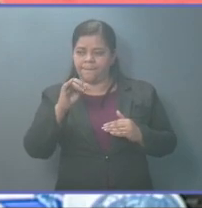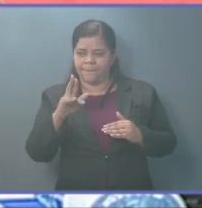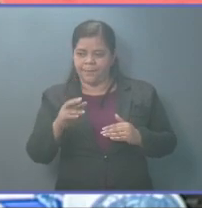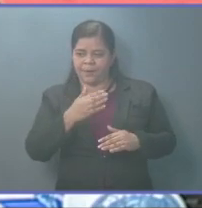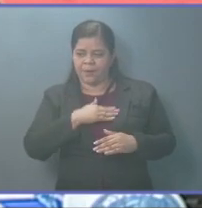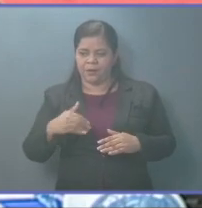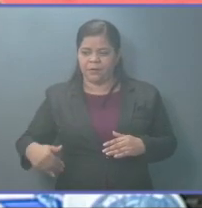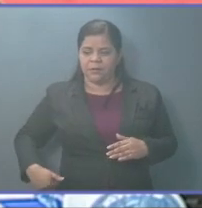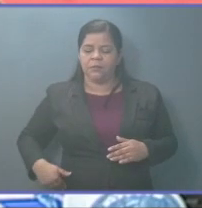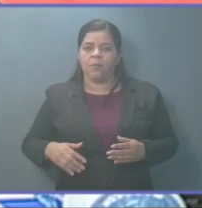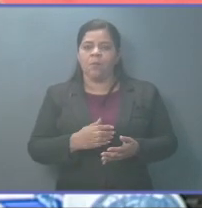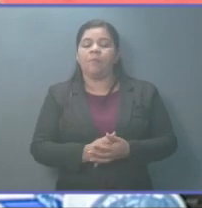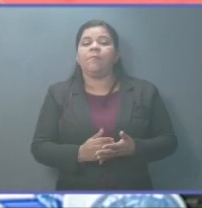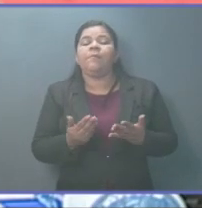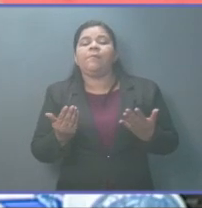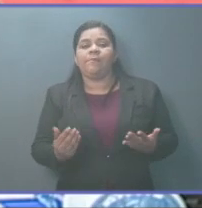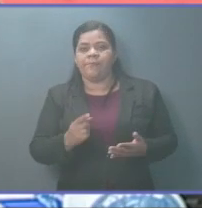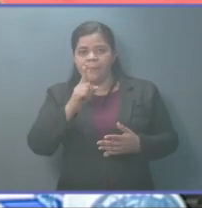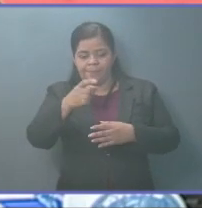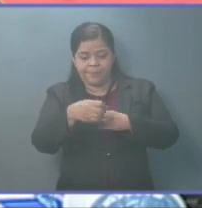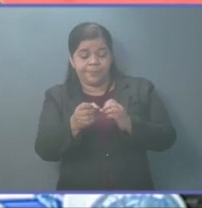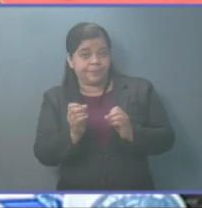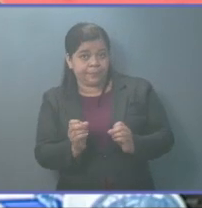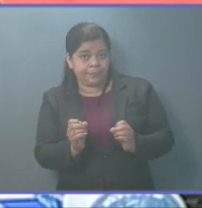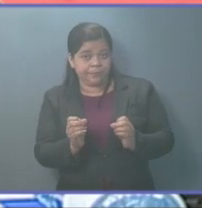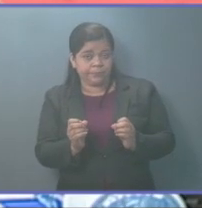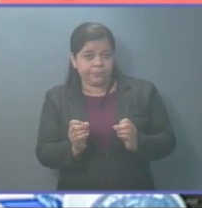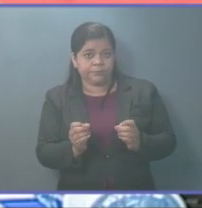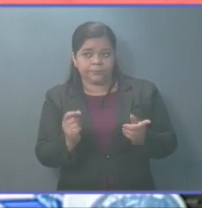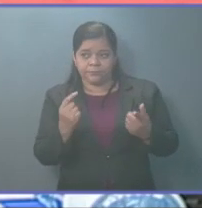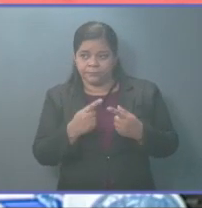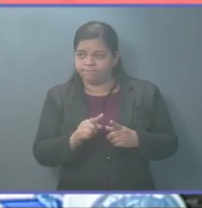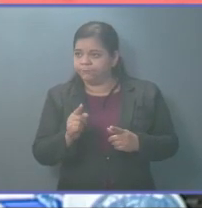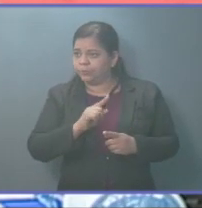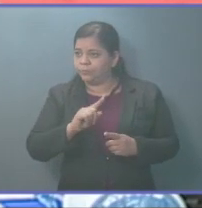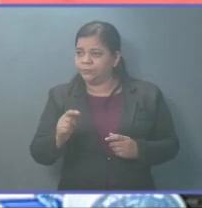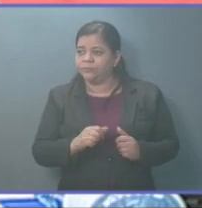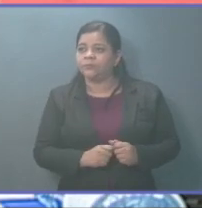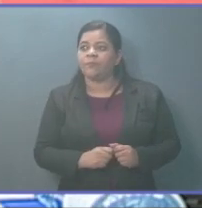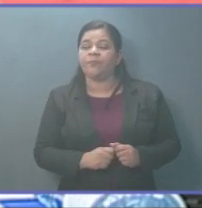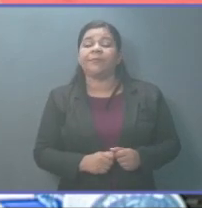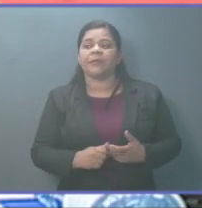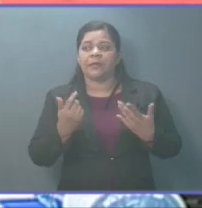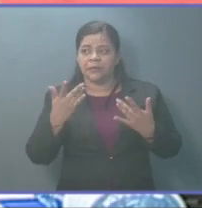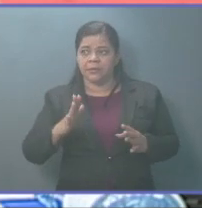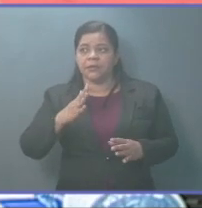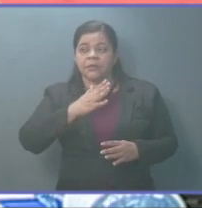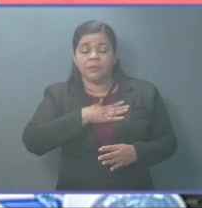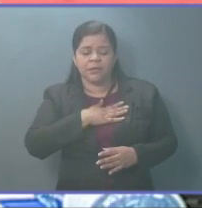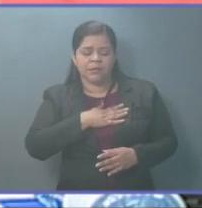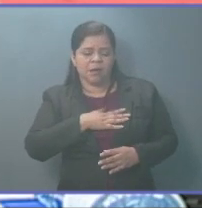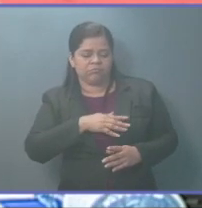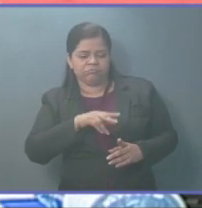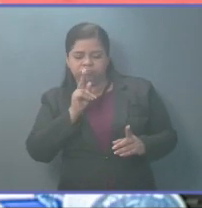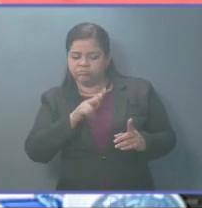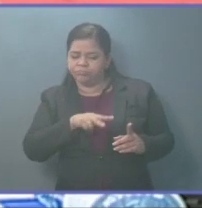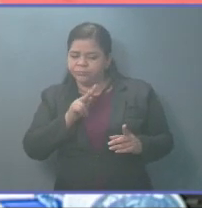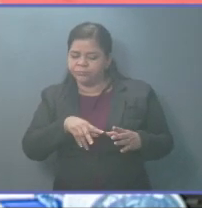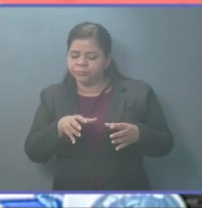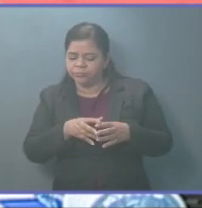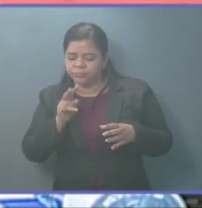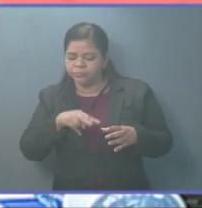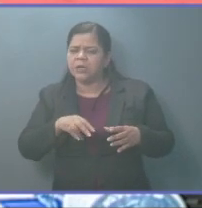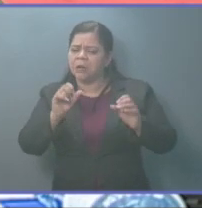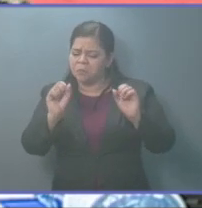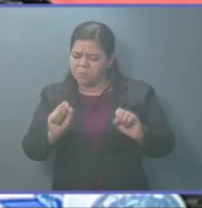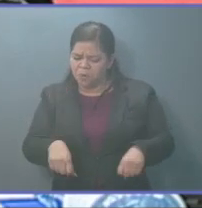precisamente a que una de las unidades que lo apoyó es una unidad que tiene las características y las capacidades para